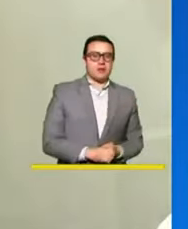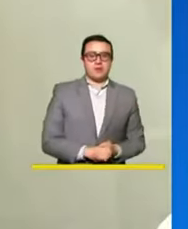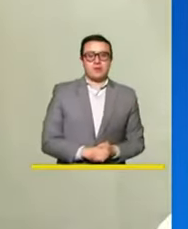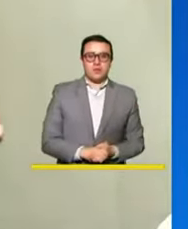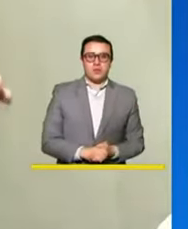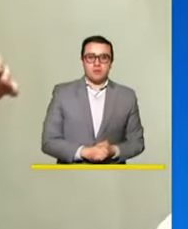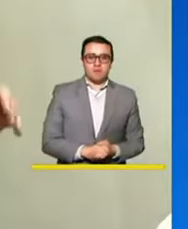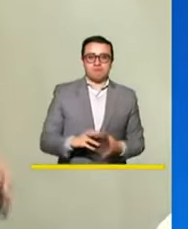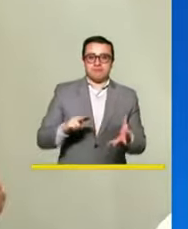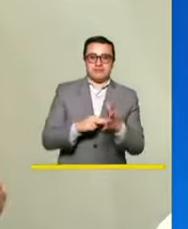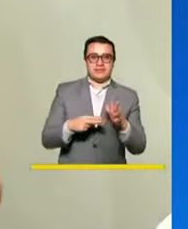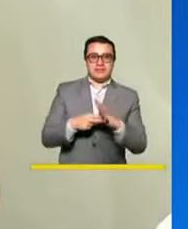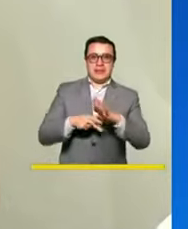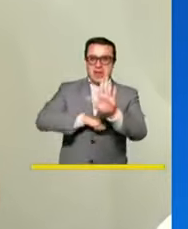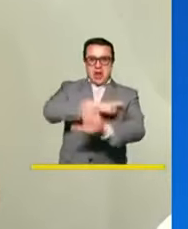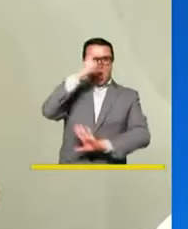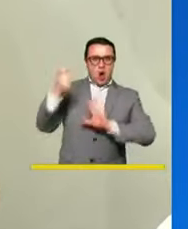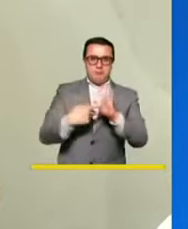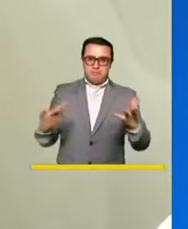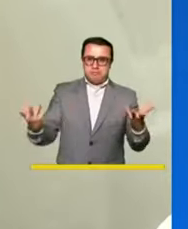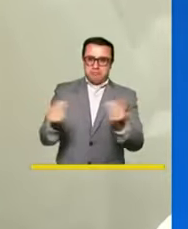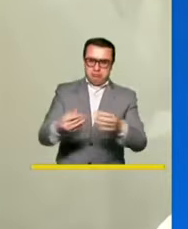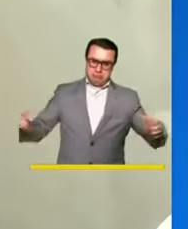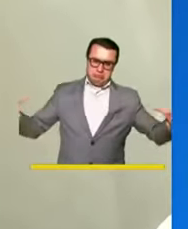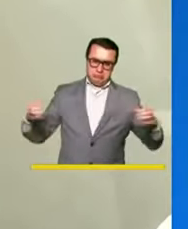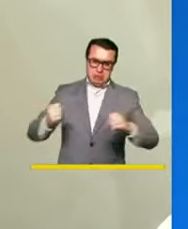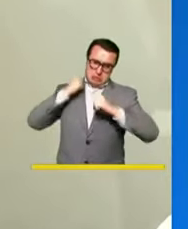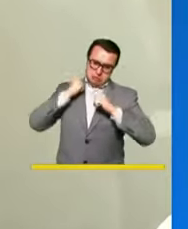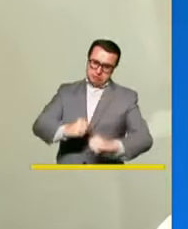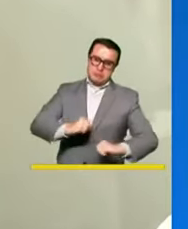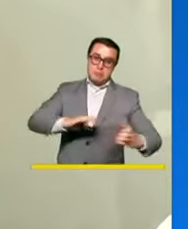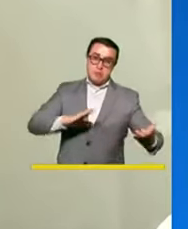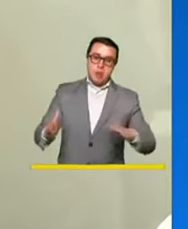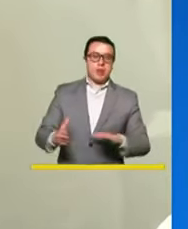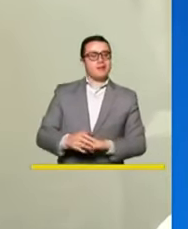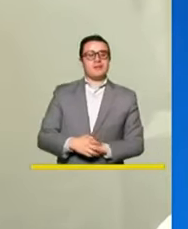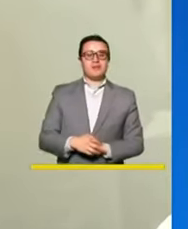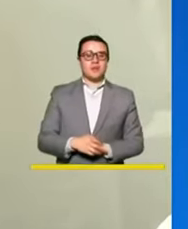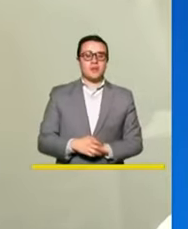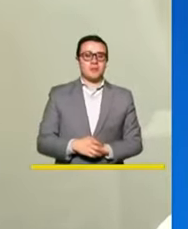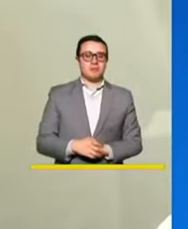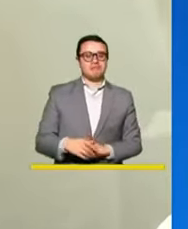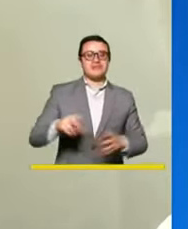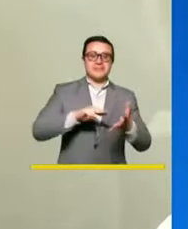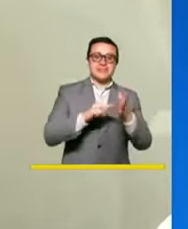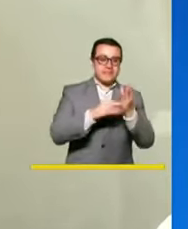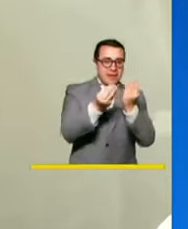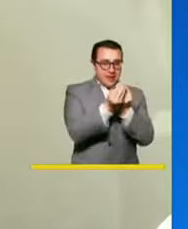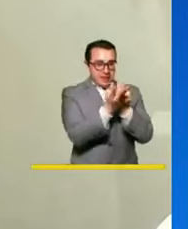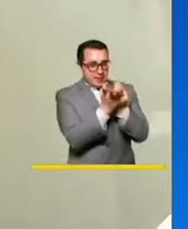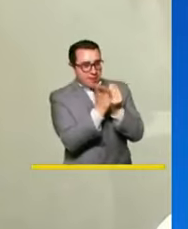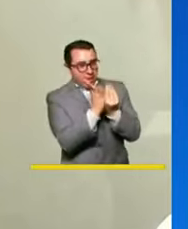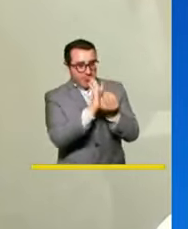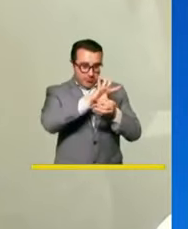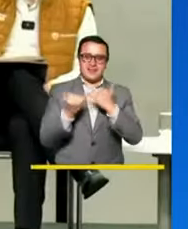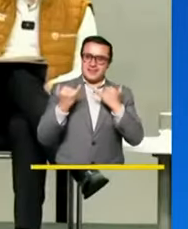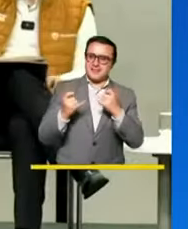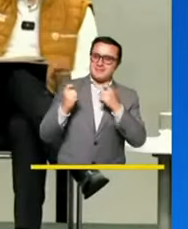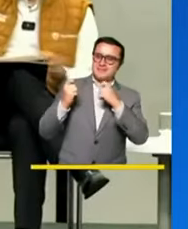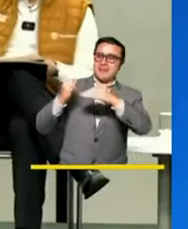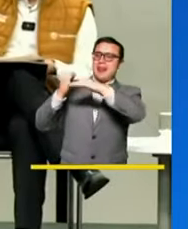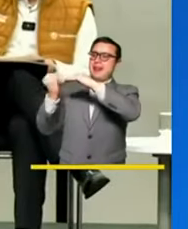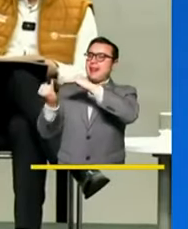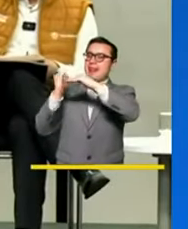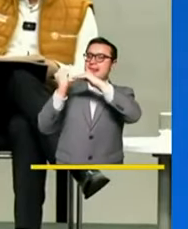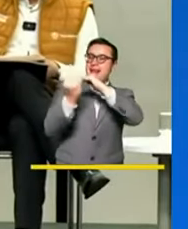es en sí mismo tácitamente un reconocimiento al fracaso del mismo gobierno de haber tenido la